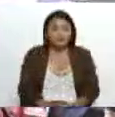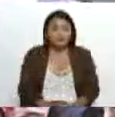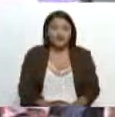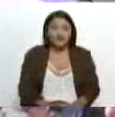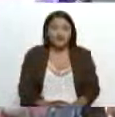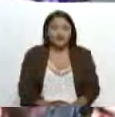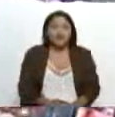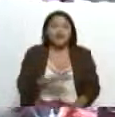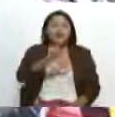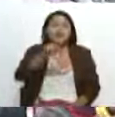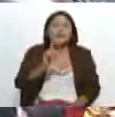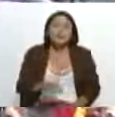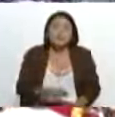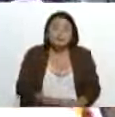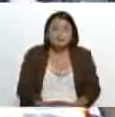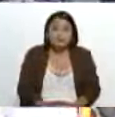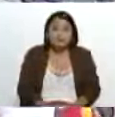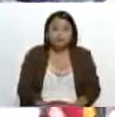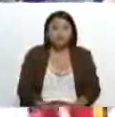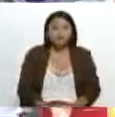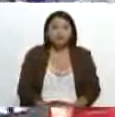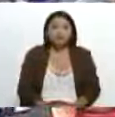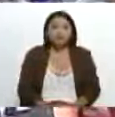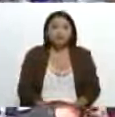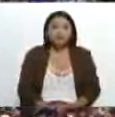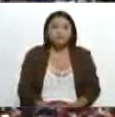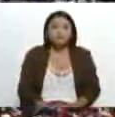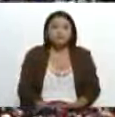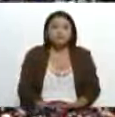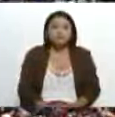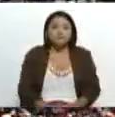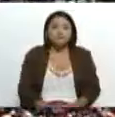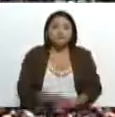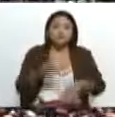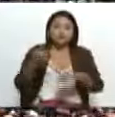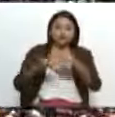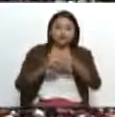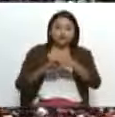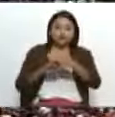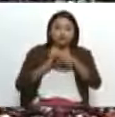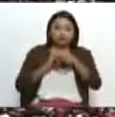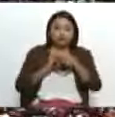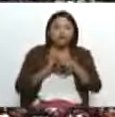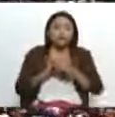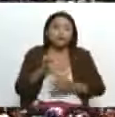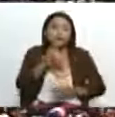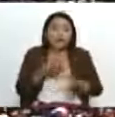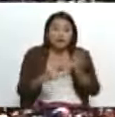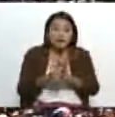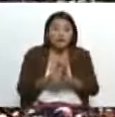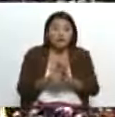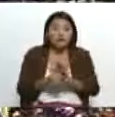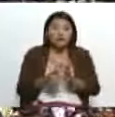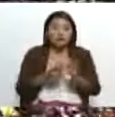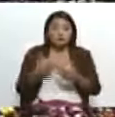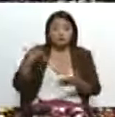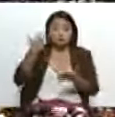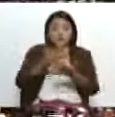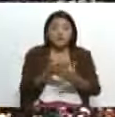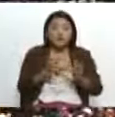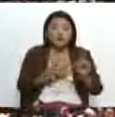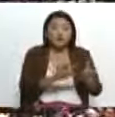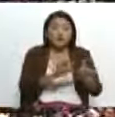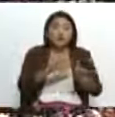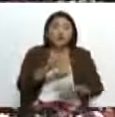como a los mecanismos ilícitos utilizados por los Reinos Unidos de Gran Bretaña. A 57 años de la firma